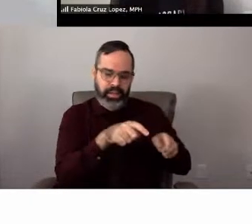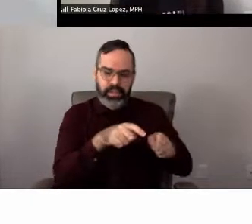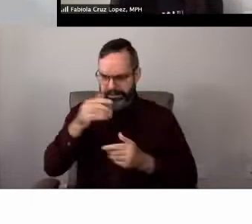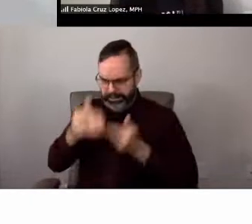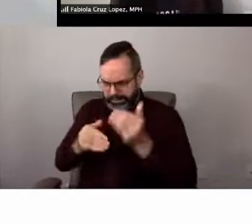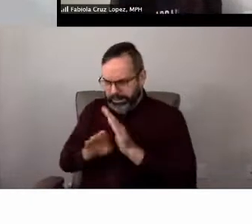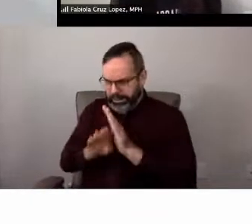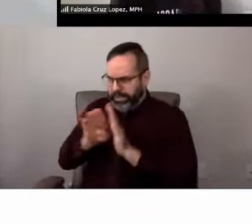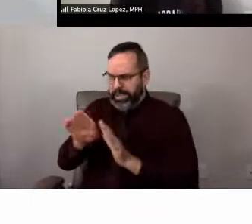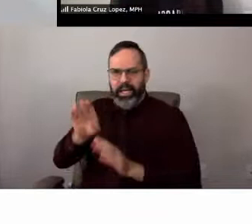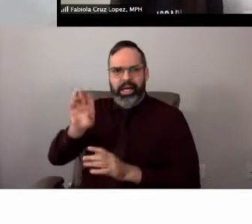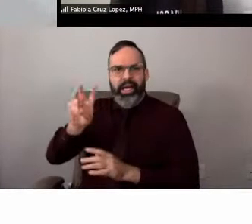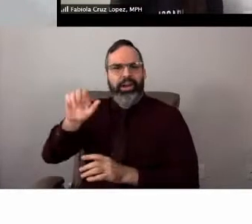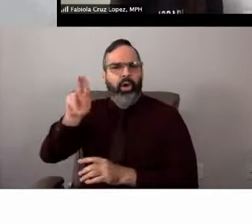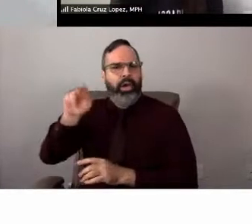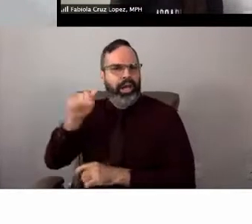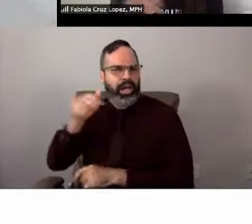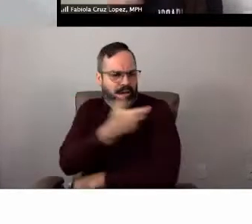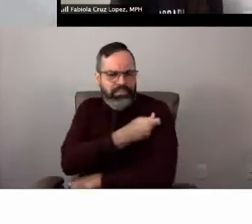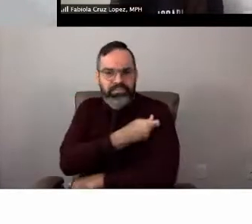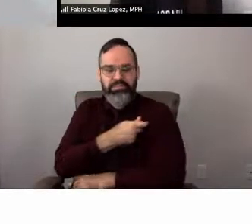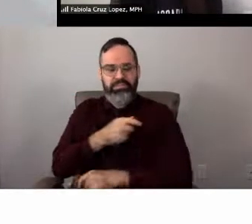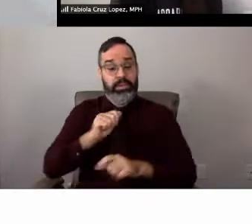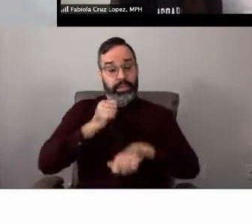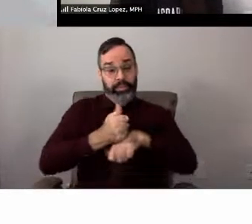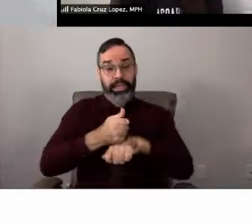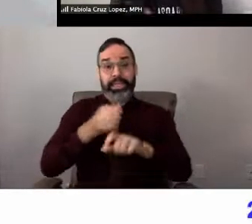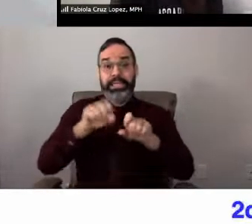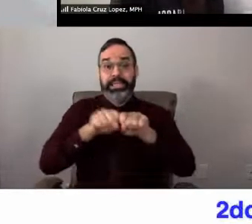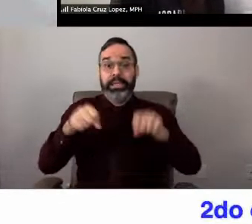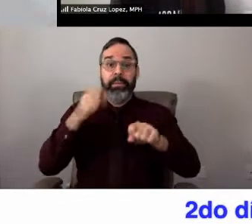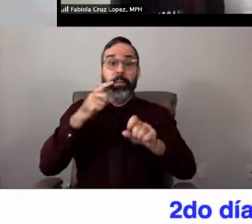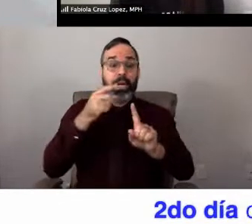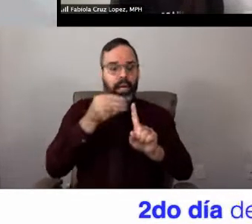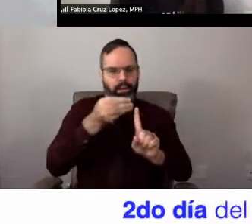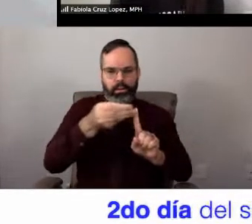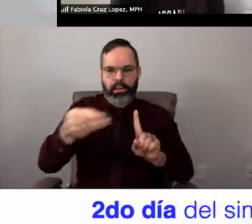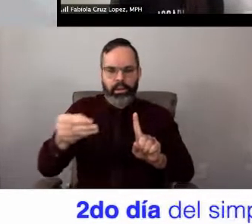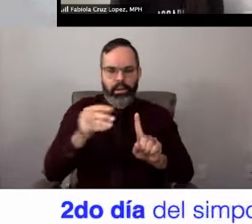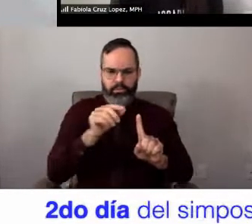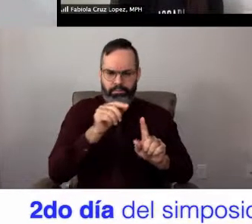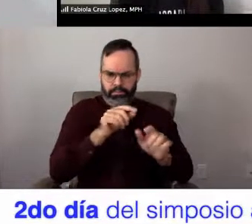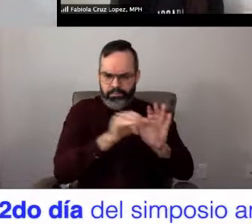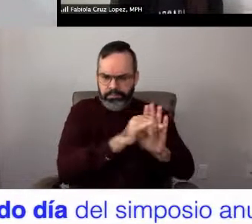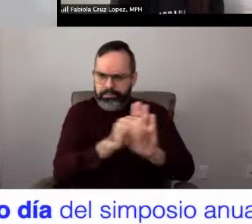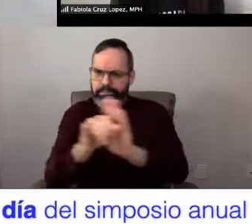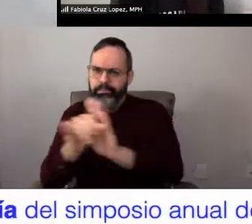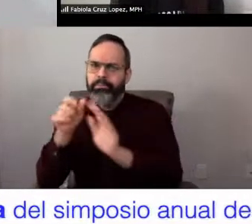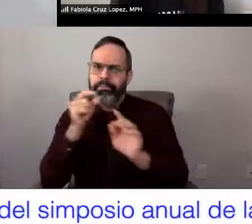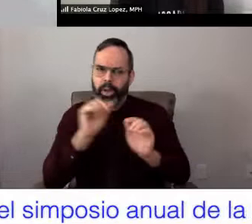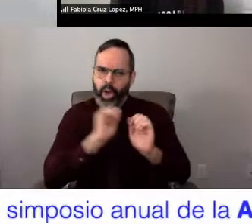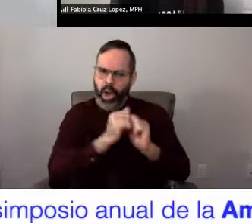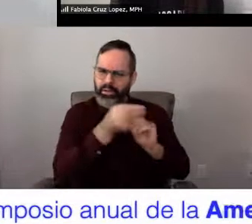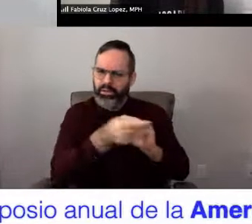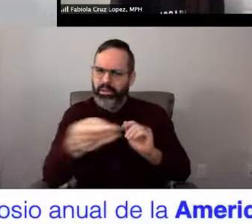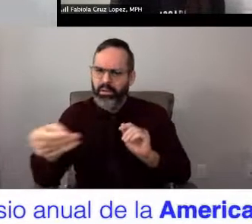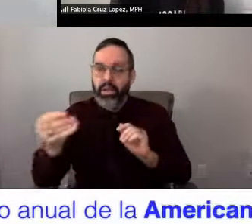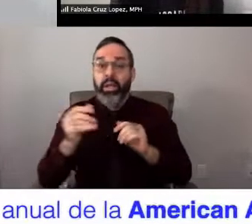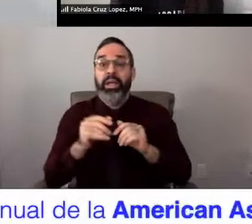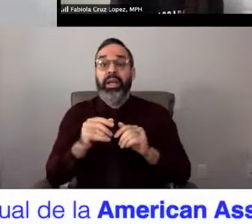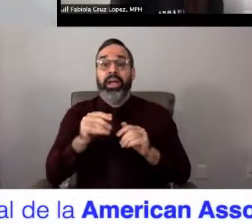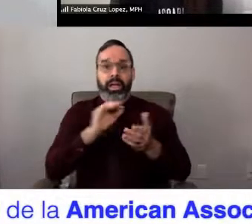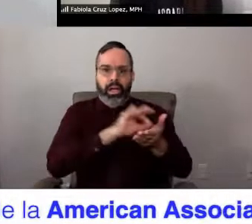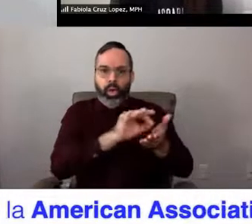establecer sistemas de rastreo de contactos, no nada más ese recogido de datos a nivel de computadora, sino también